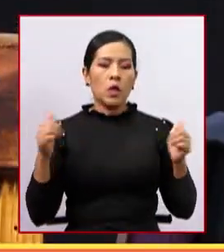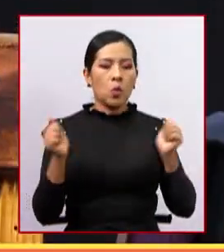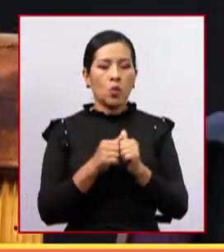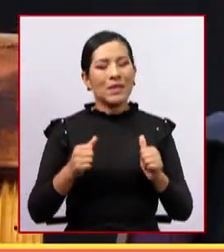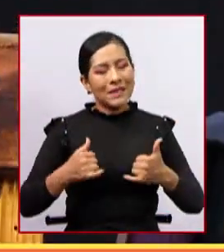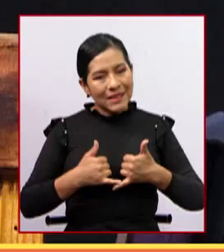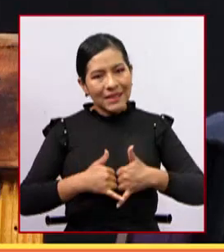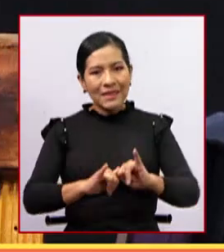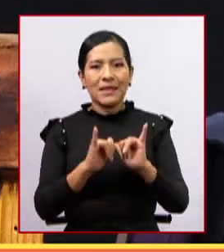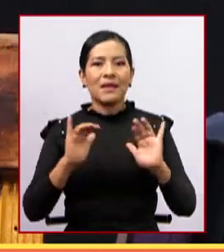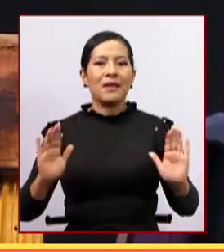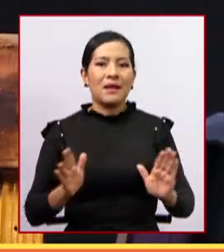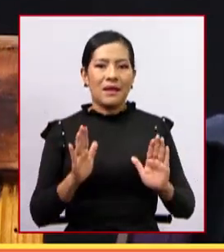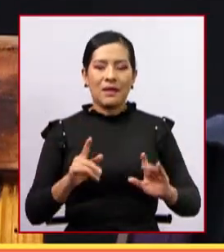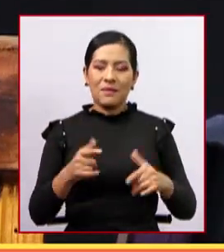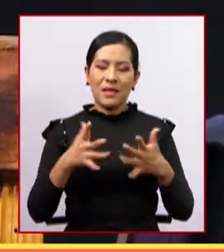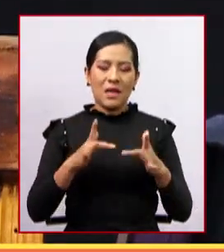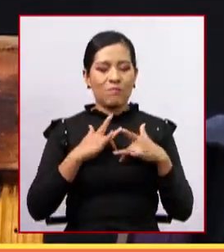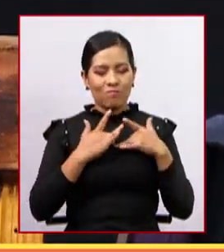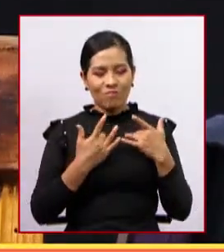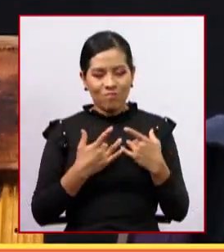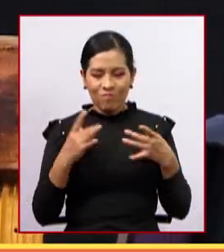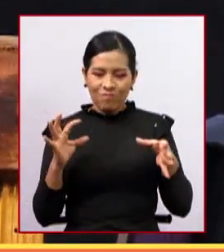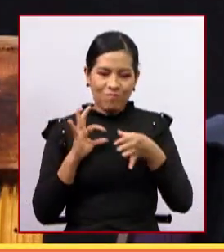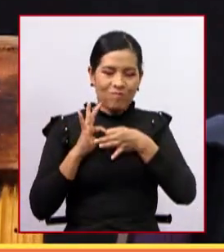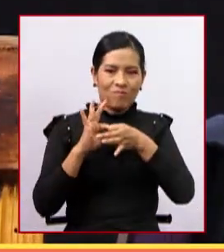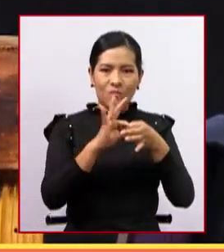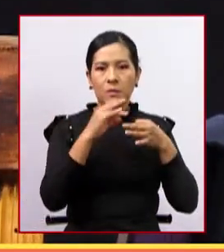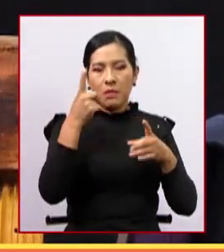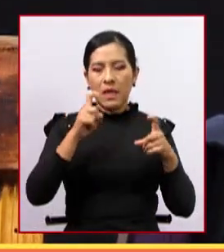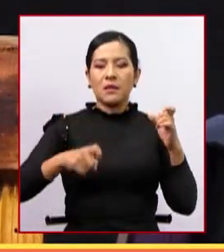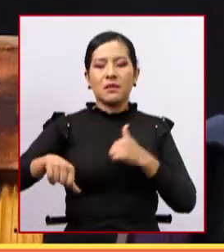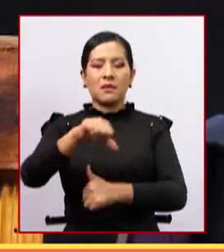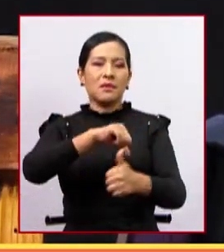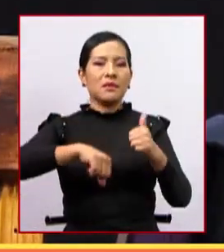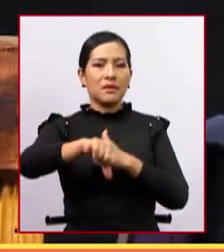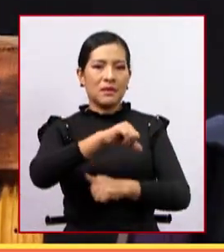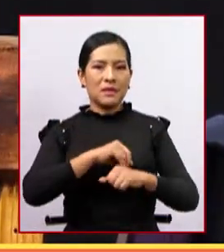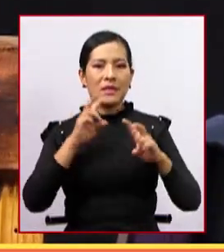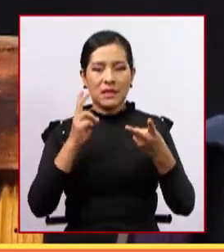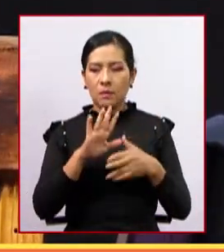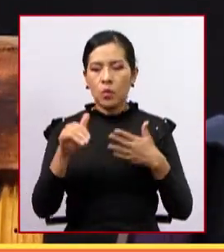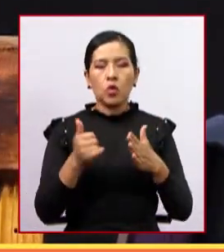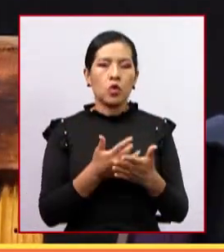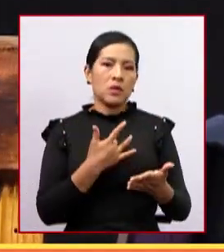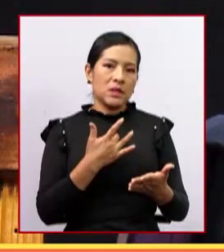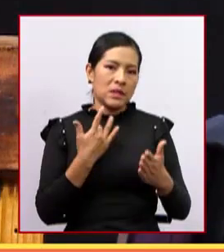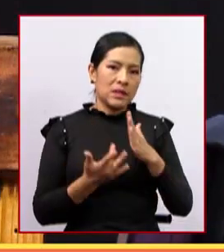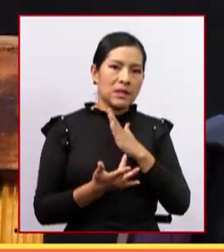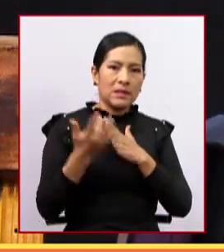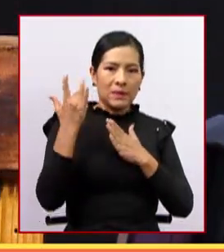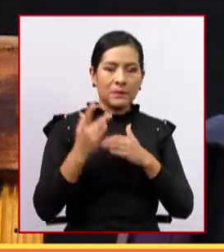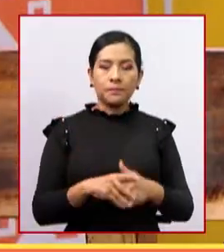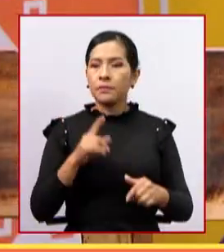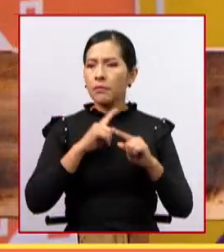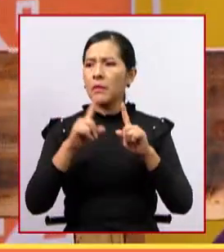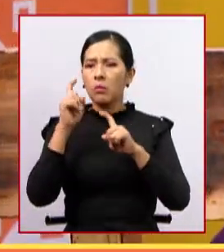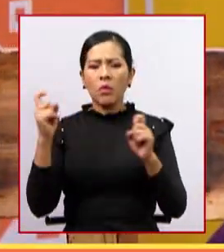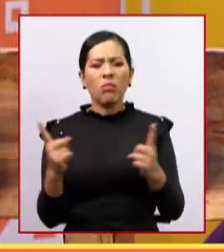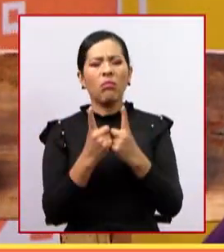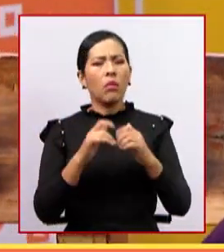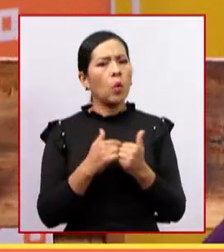como juntar estos corazones para interactuar en esa sensibilidad. ¿Y cómo nace eso? ¿De qué fue